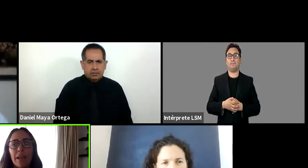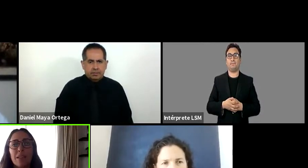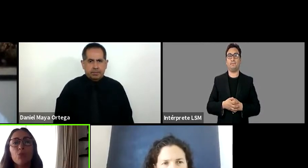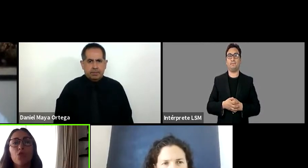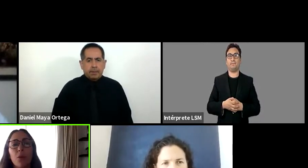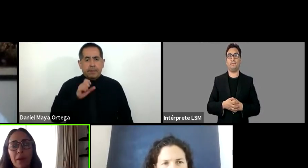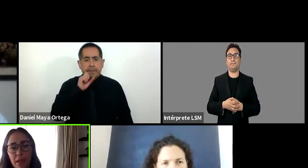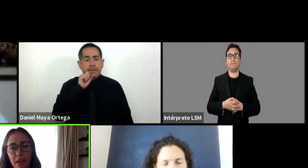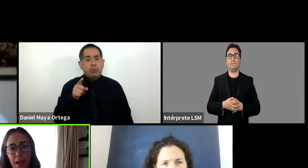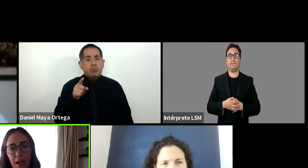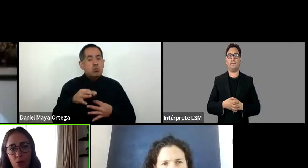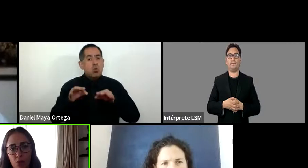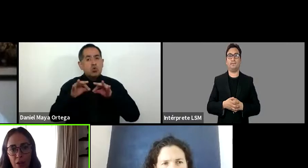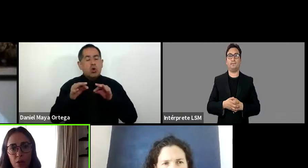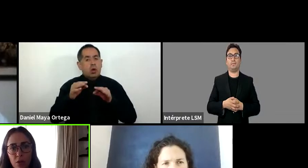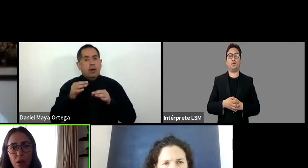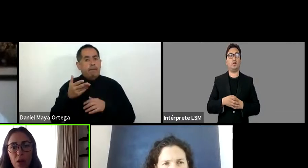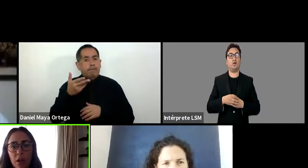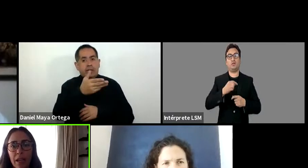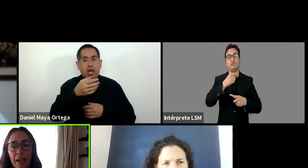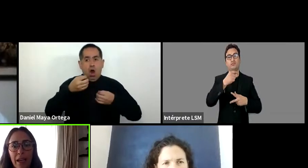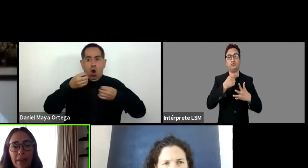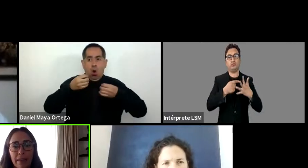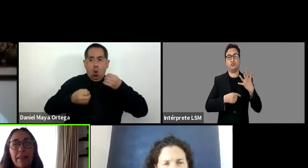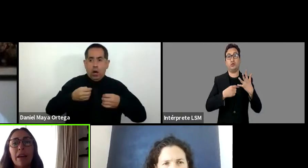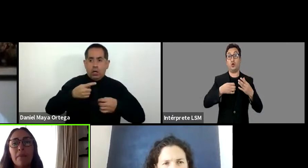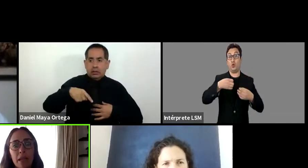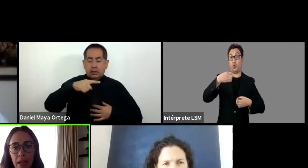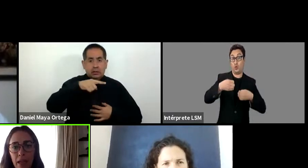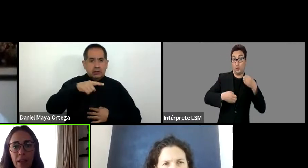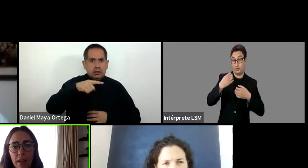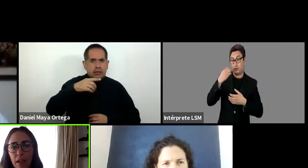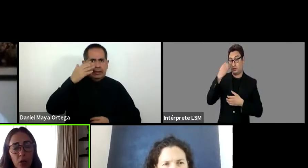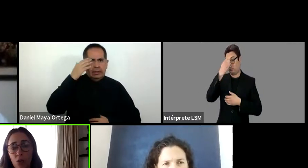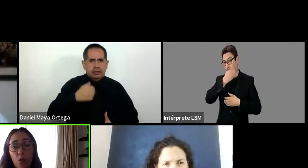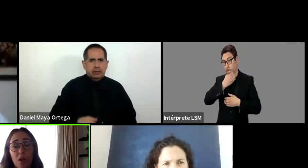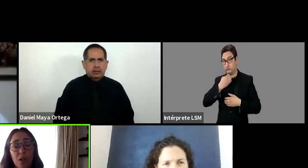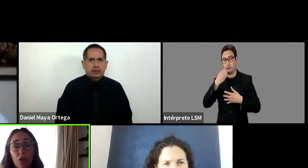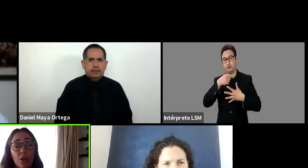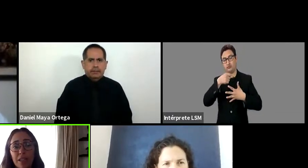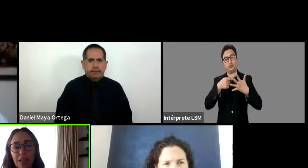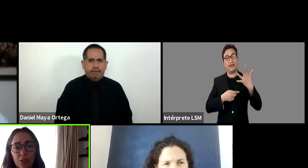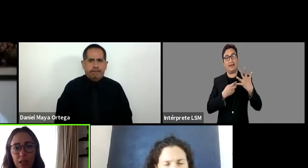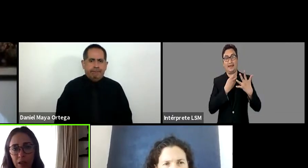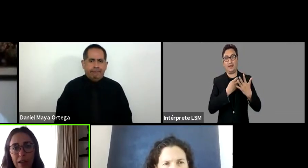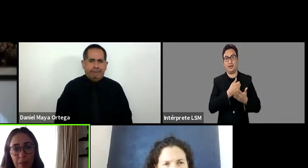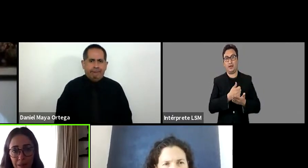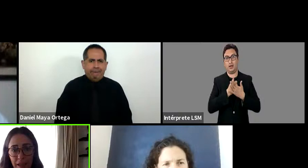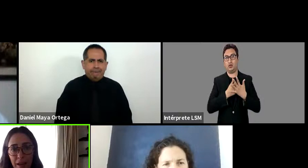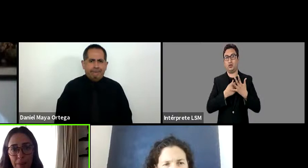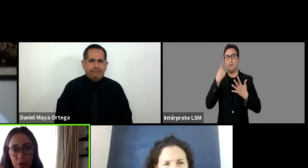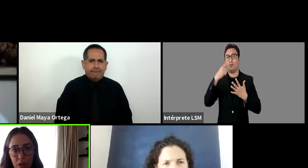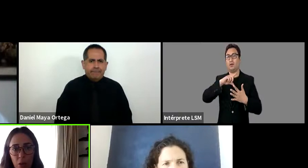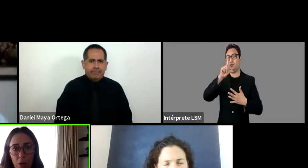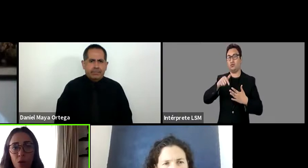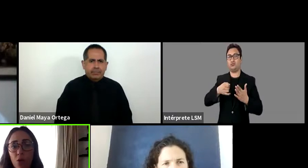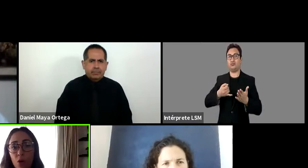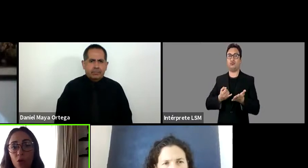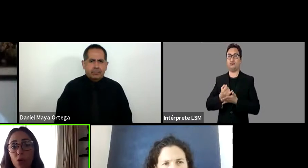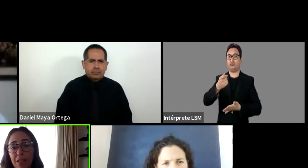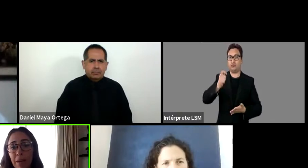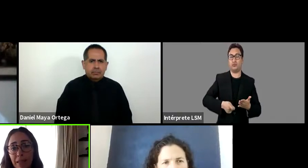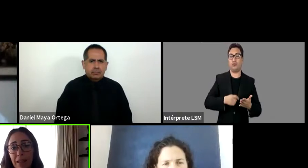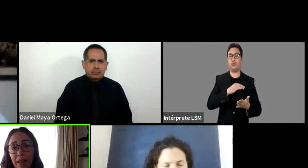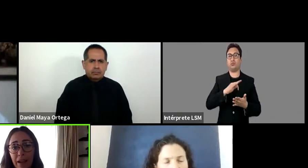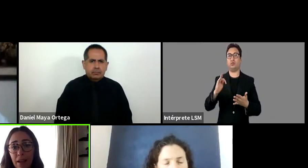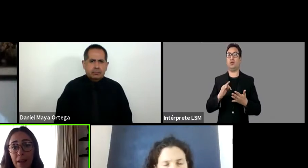también es mucho pedirle al juzgador que determine cuestiones relacionadas con la discapacidad de la persona cuando